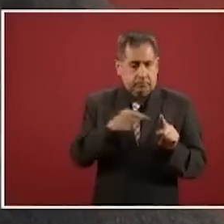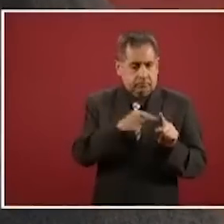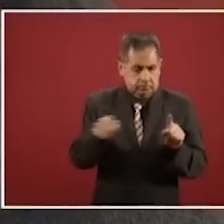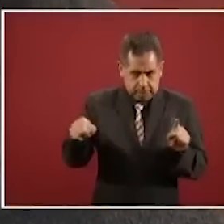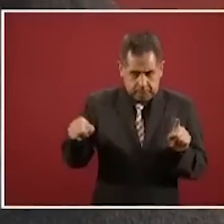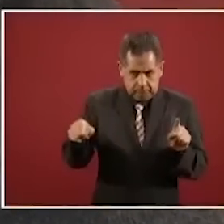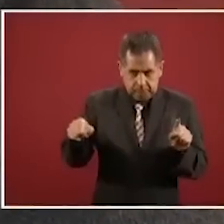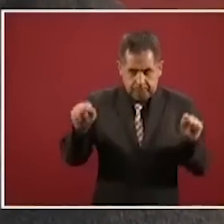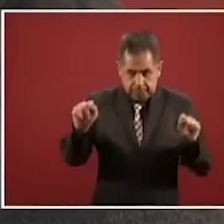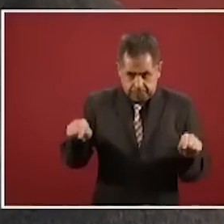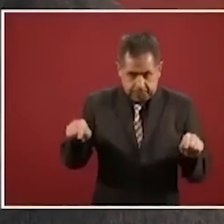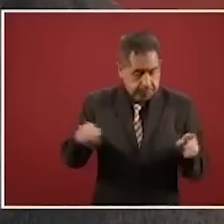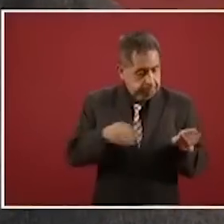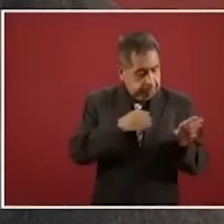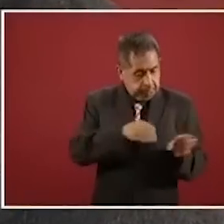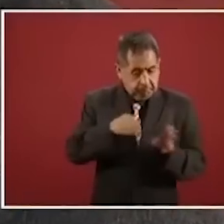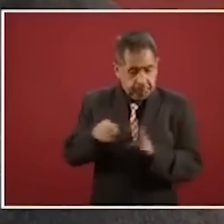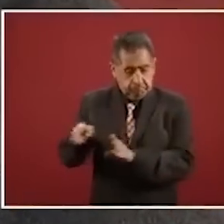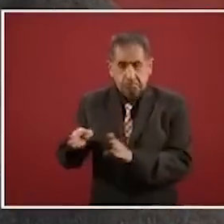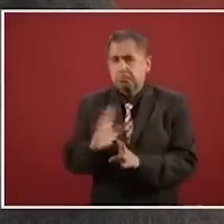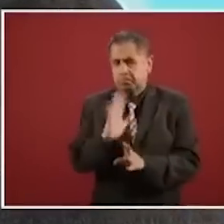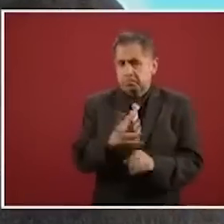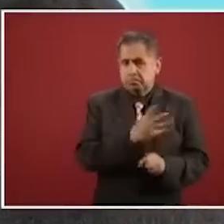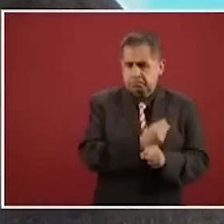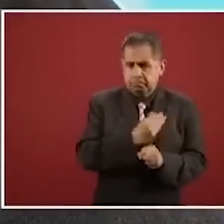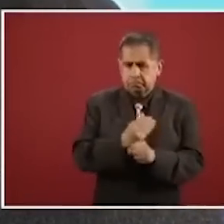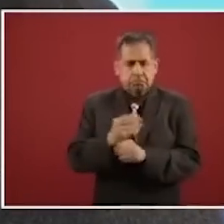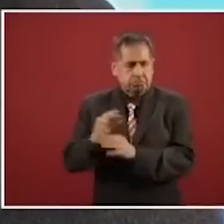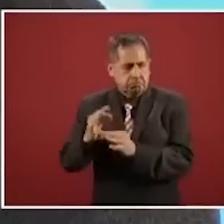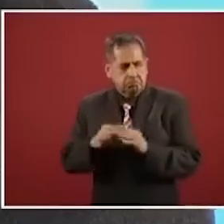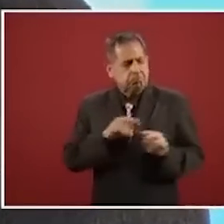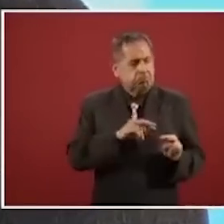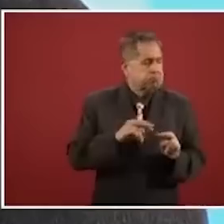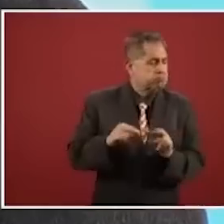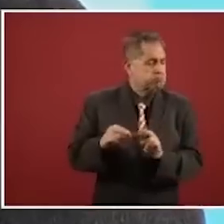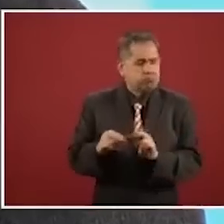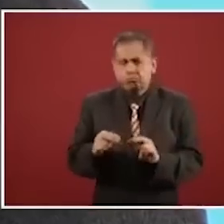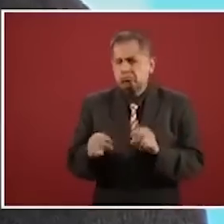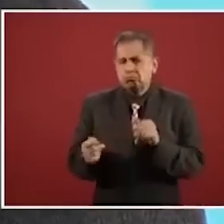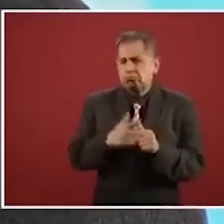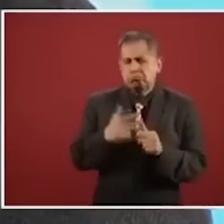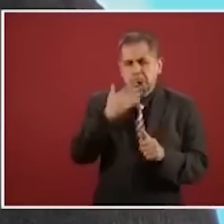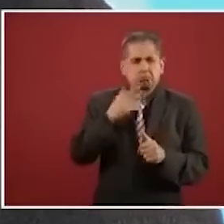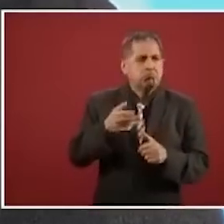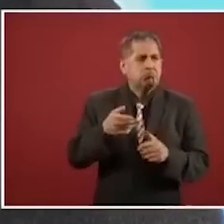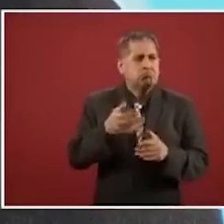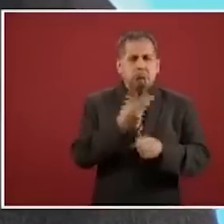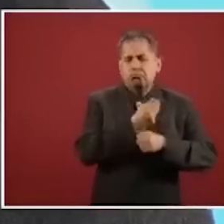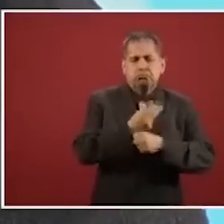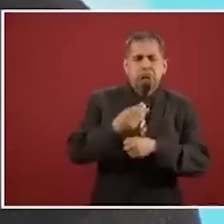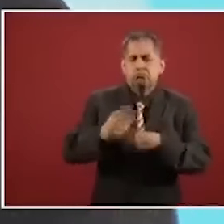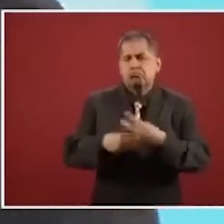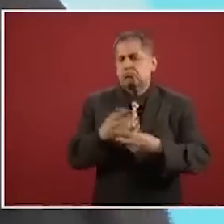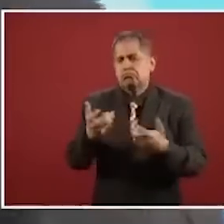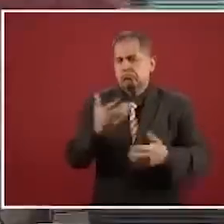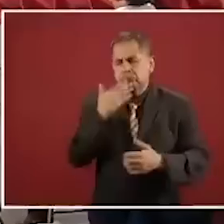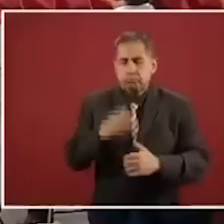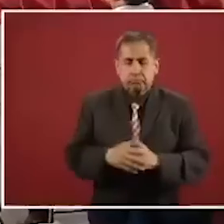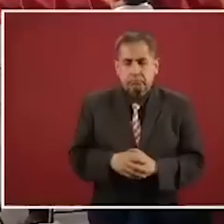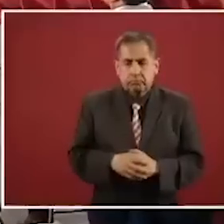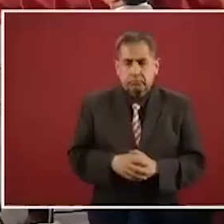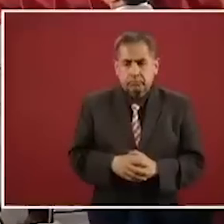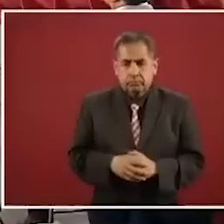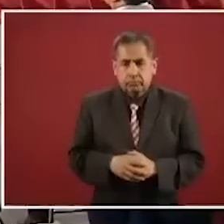consolidados que se puede decir que la ingeniería básica va a permitir lanzar las primeras licitaciones sobre este tramo. Hay un